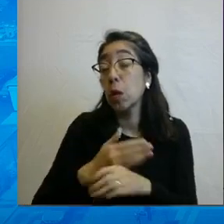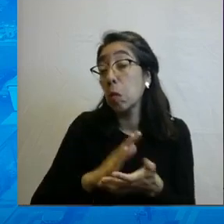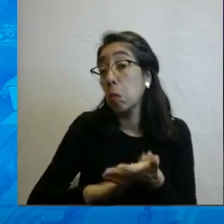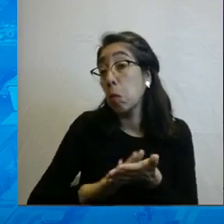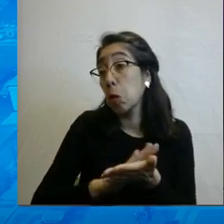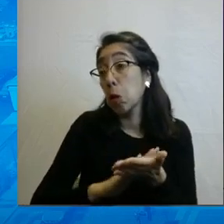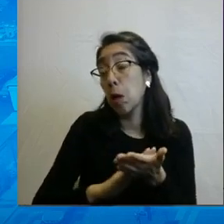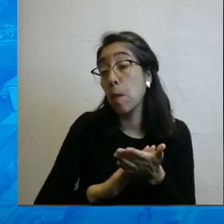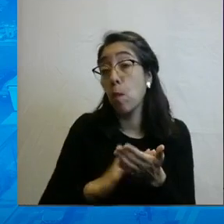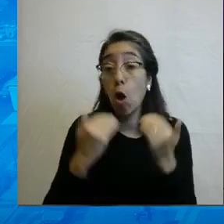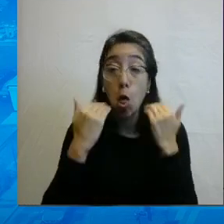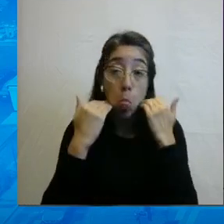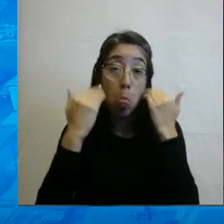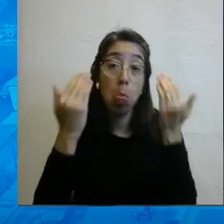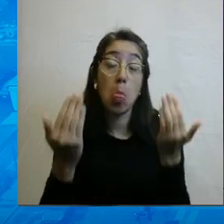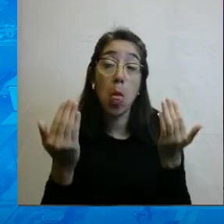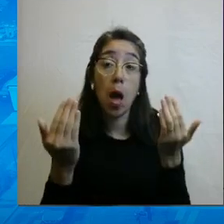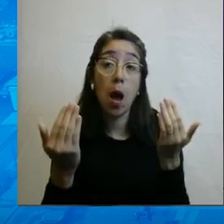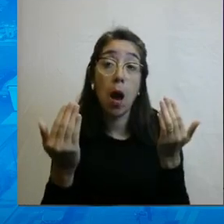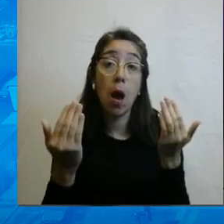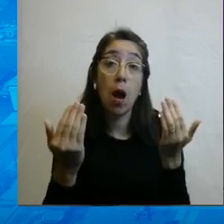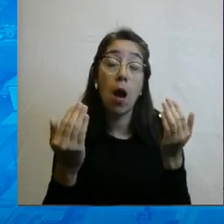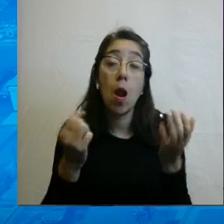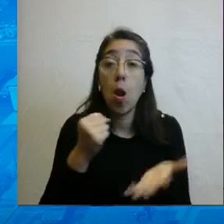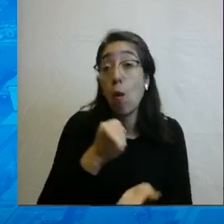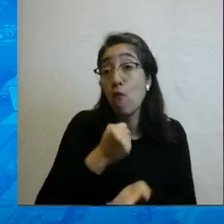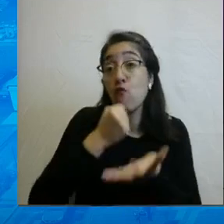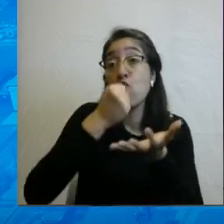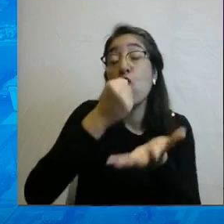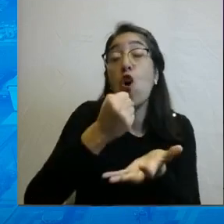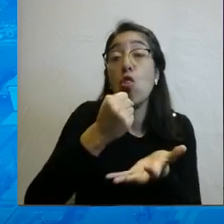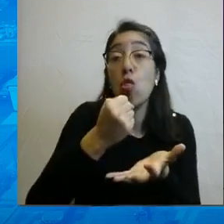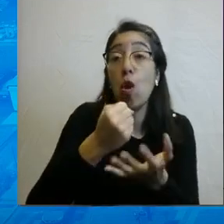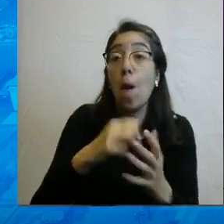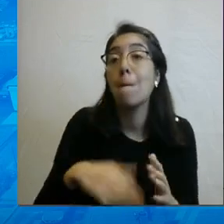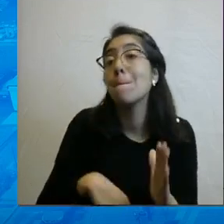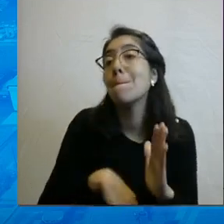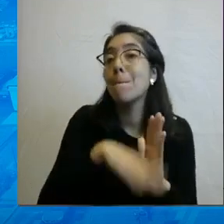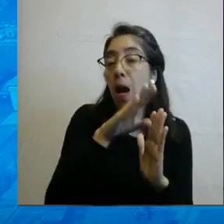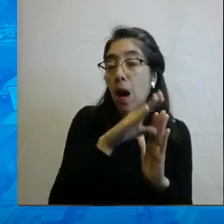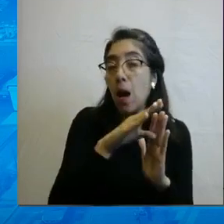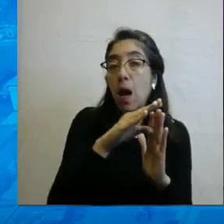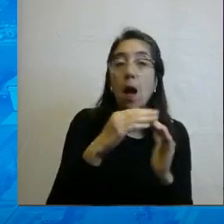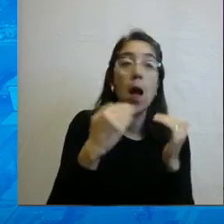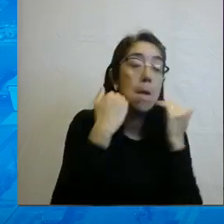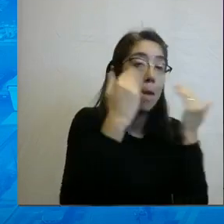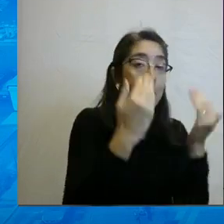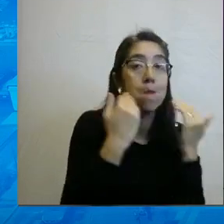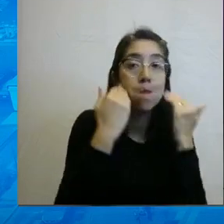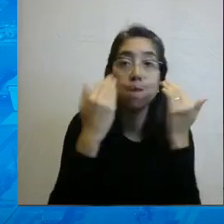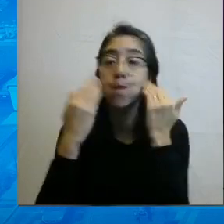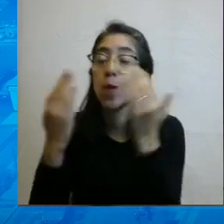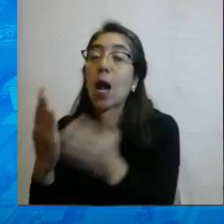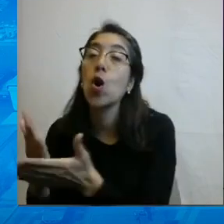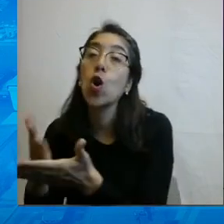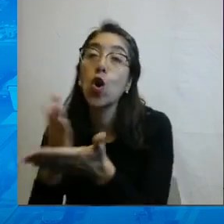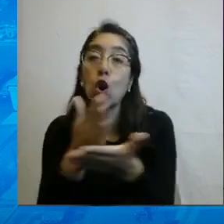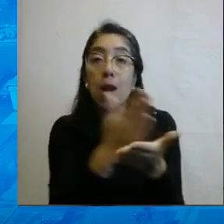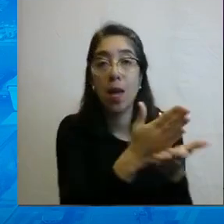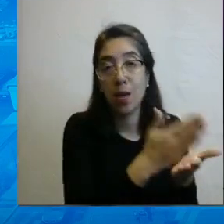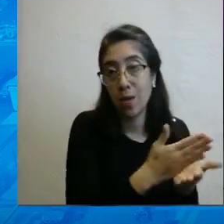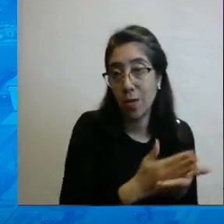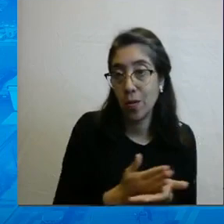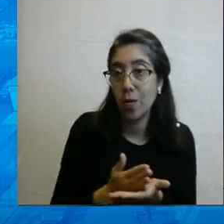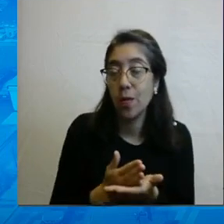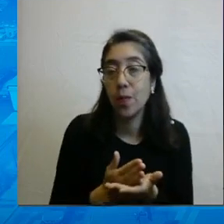corporación para que esta mesa u otros artículos deportivos se entreguen a los colegios de la corporación y, como bien lo plantea Ana, se le